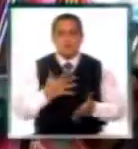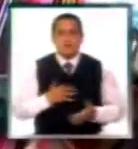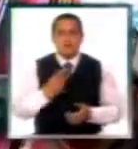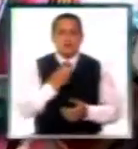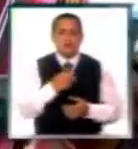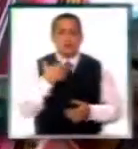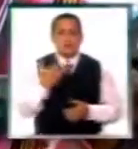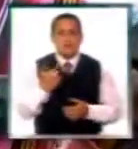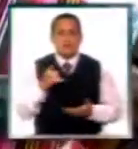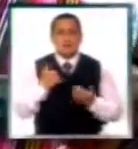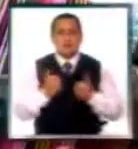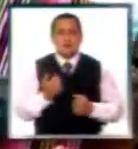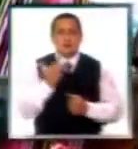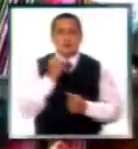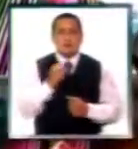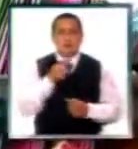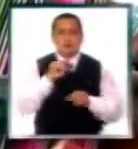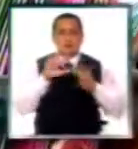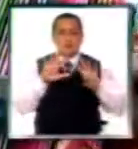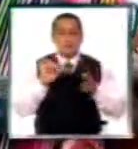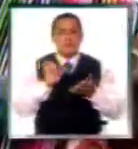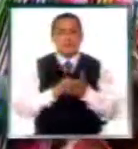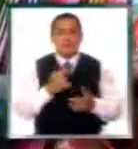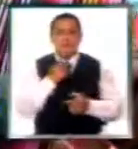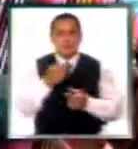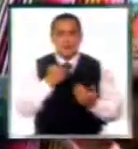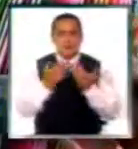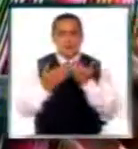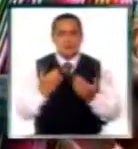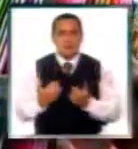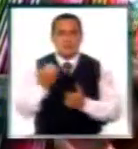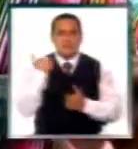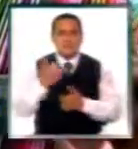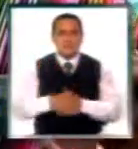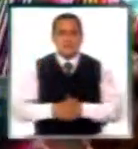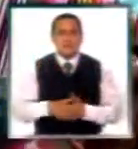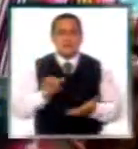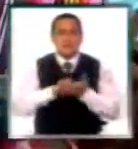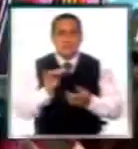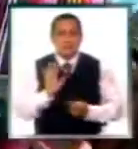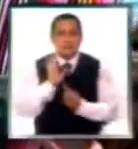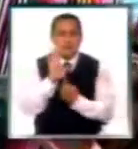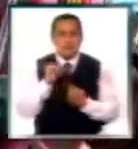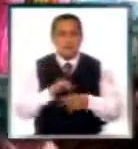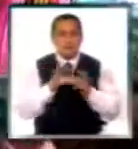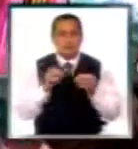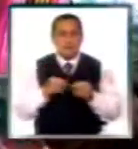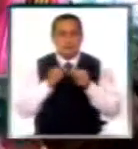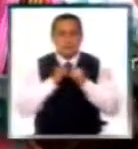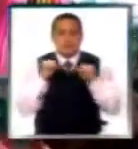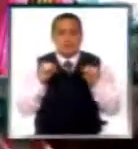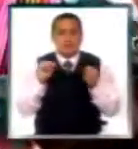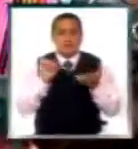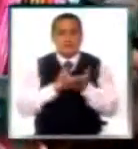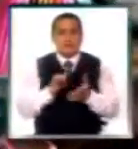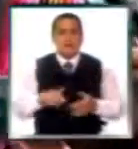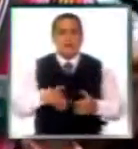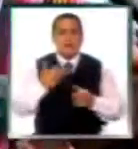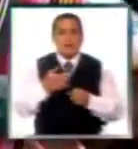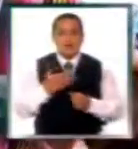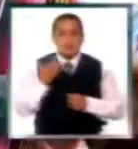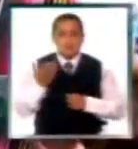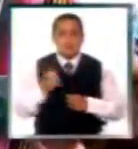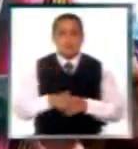3 años, ya tienen como 30, 29 años, con quienes hemos estado hablando el día de ayer y que muestran la sorpresa de que haya